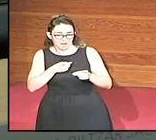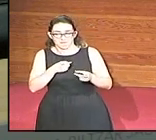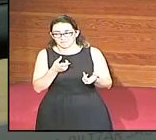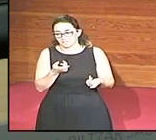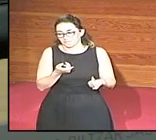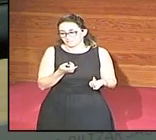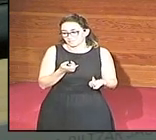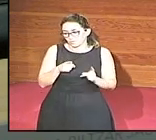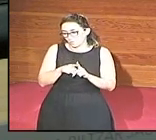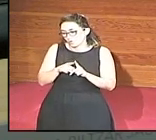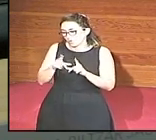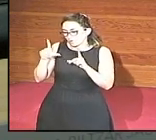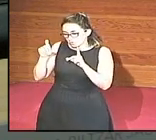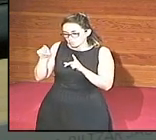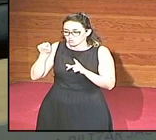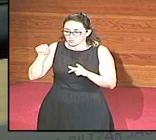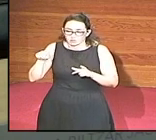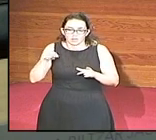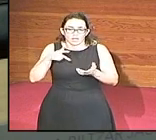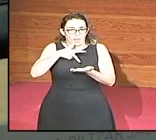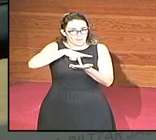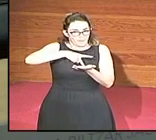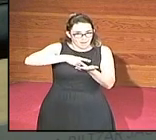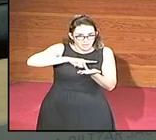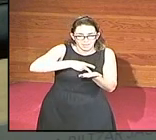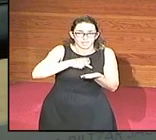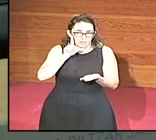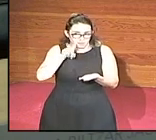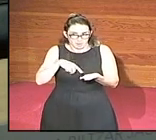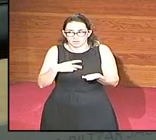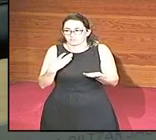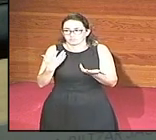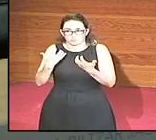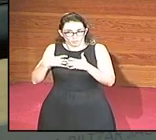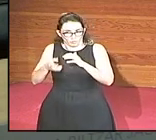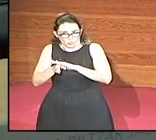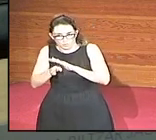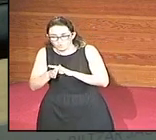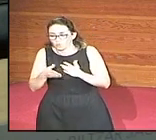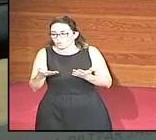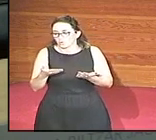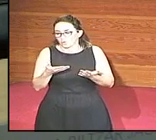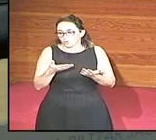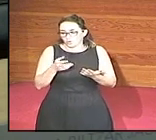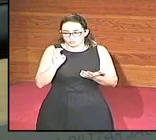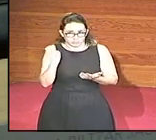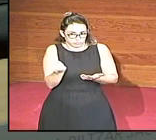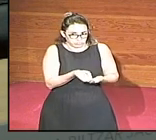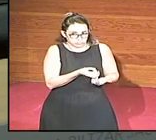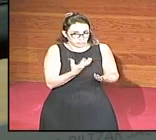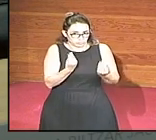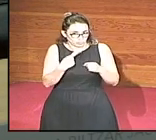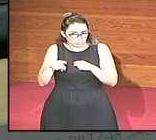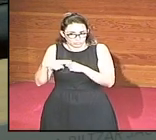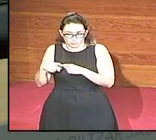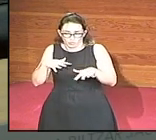no solo esto, está el ballet, la escuela de ballet seguía funcionando en su momento, los músicos seguían yendo a ensayar, los de la banda y tal y